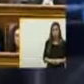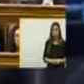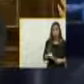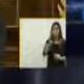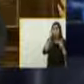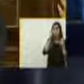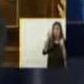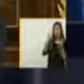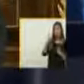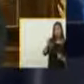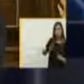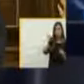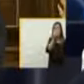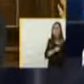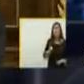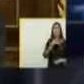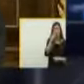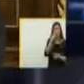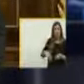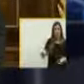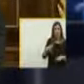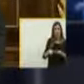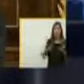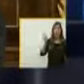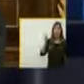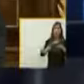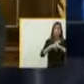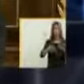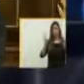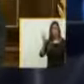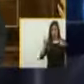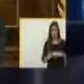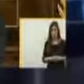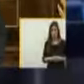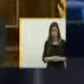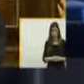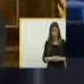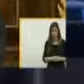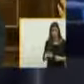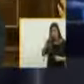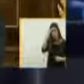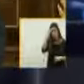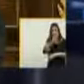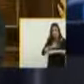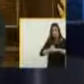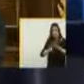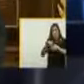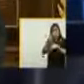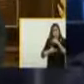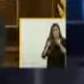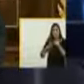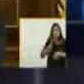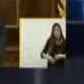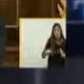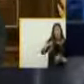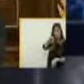té, decirle, si yo fuese su marido, me tomaría el té, sin la más mínima duda. Que esto, que es lo que le dijo Winston Churchill a Lady Astor.